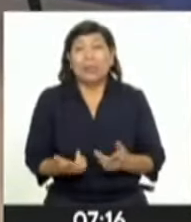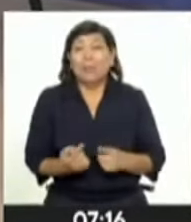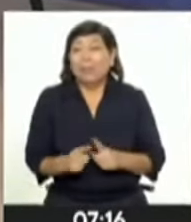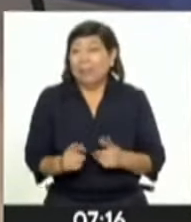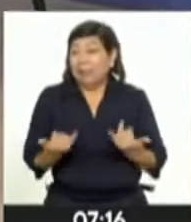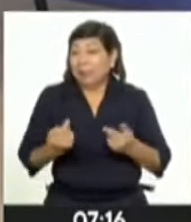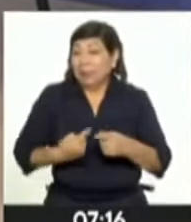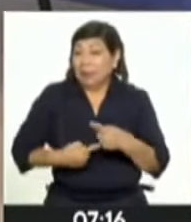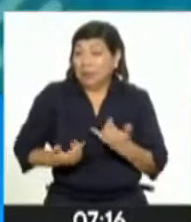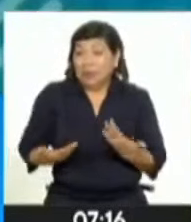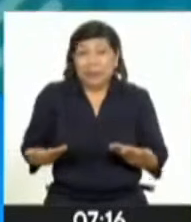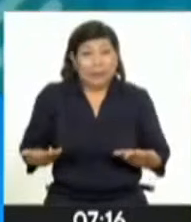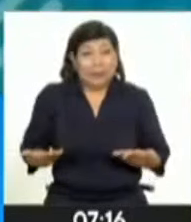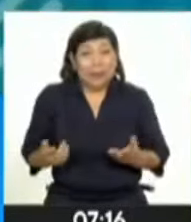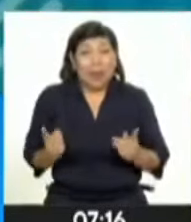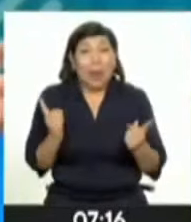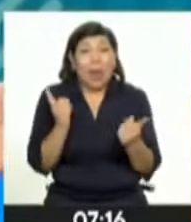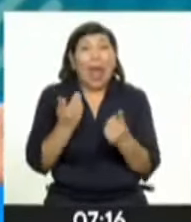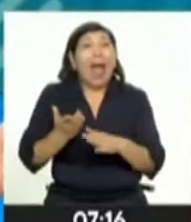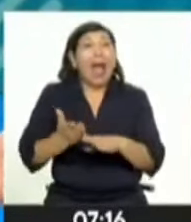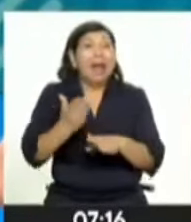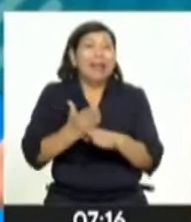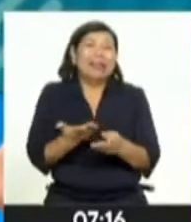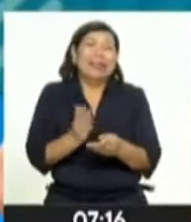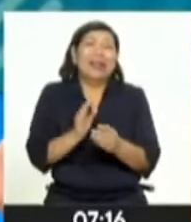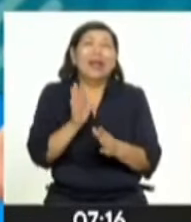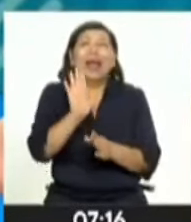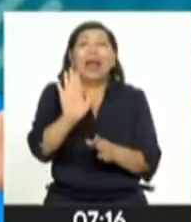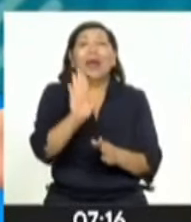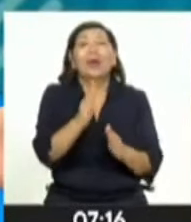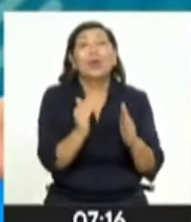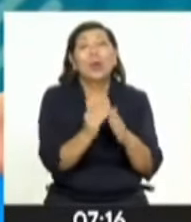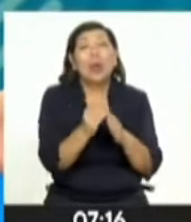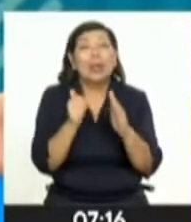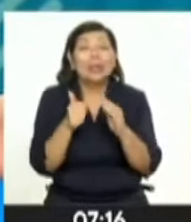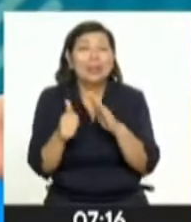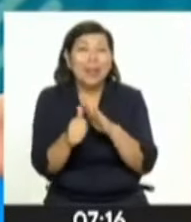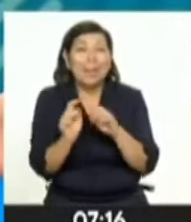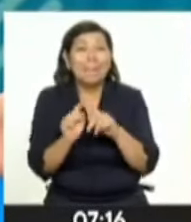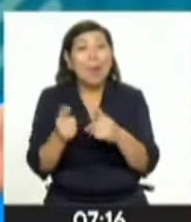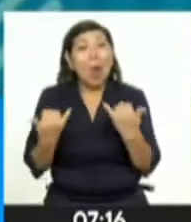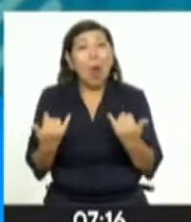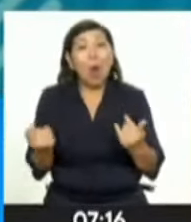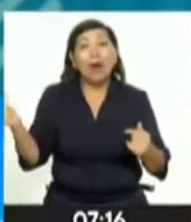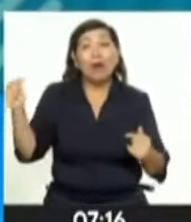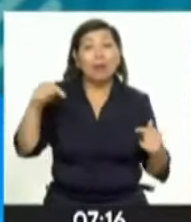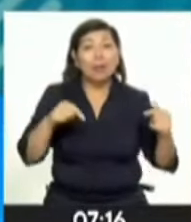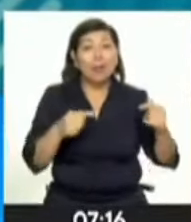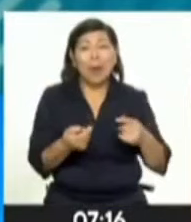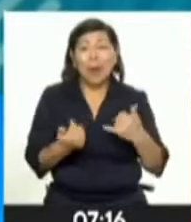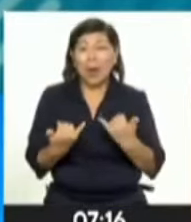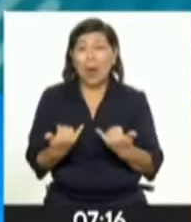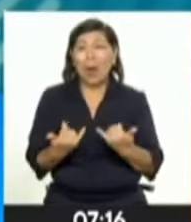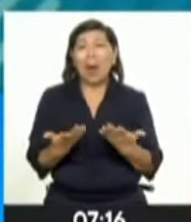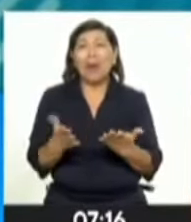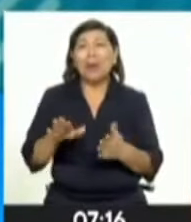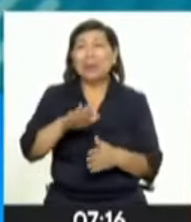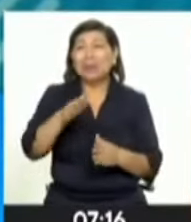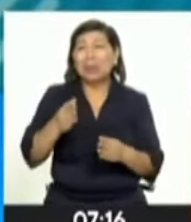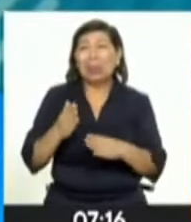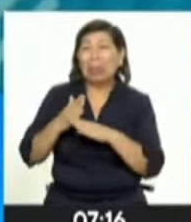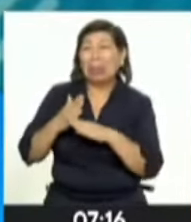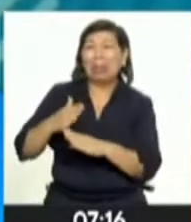Al retornar a la presencialidad, de hecho, la propia plataforma CICB nos demuestra cómo se han incrementado el número de